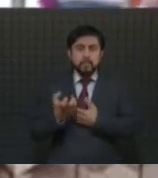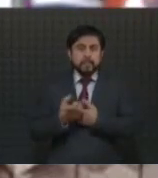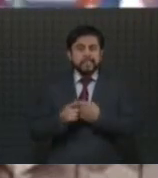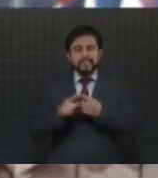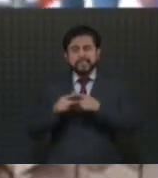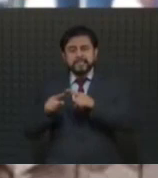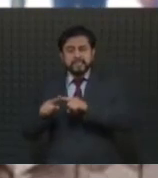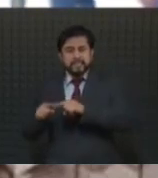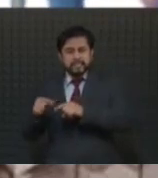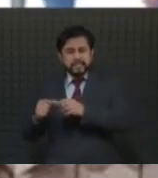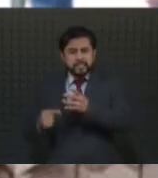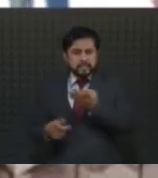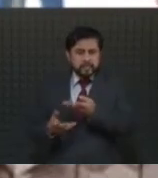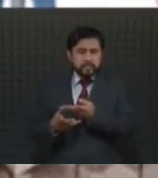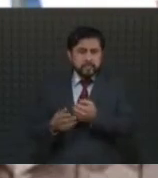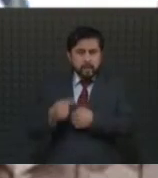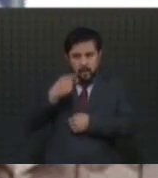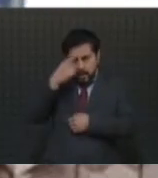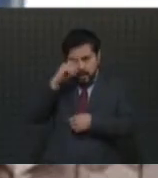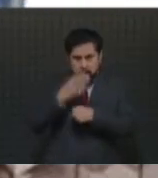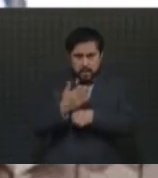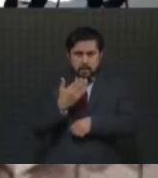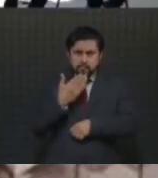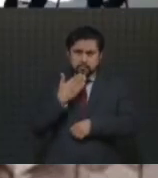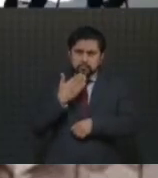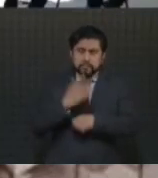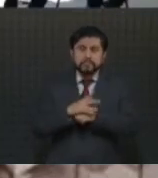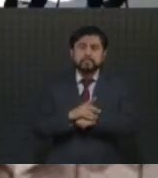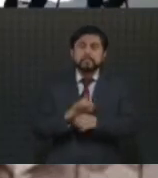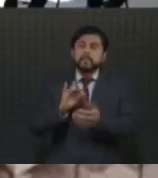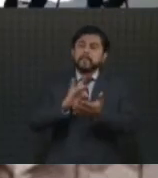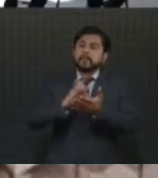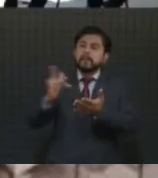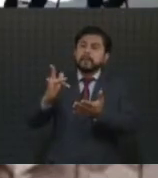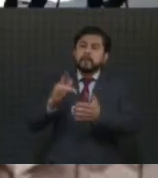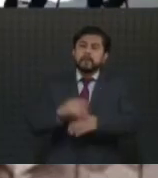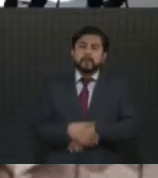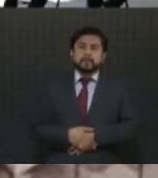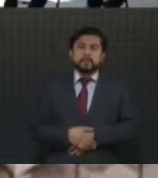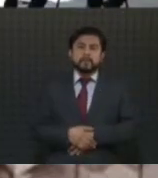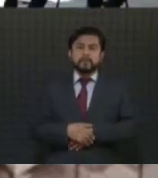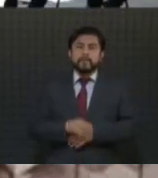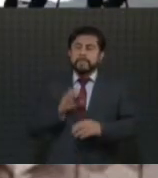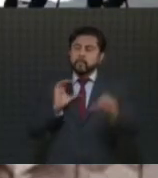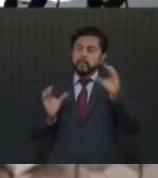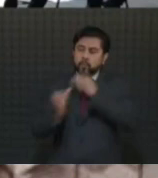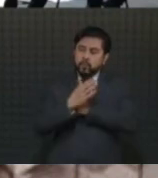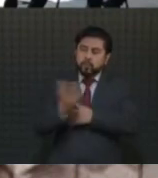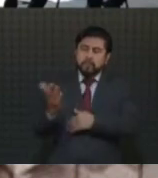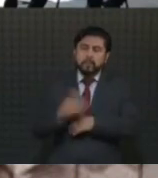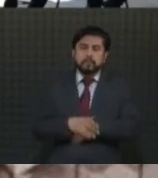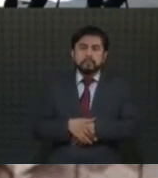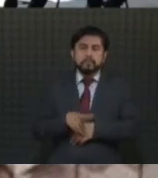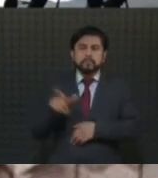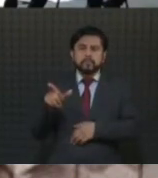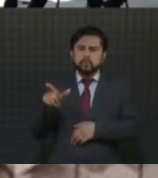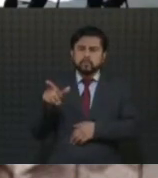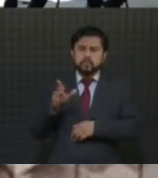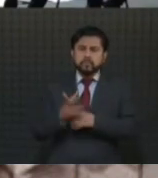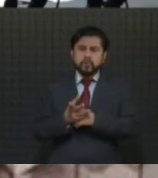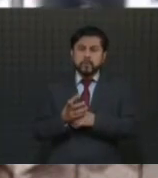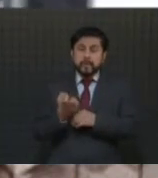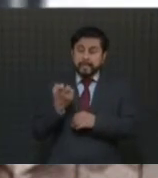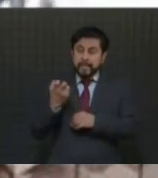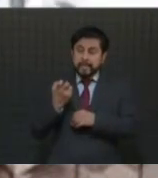y sostenible. Gracias, doctora Claudia Sheinbaum, por acercar y consolidar con